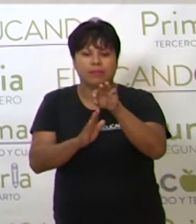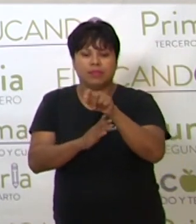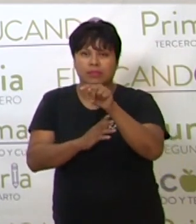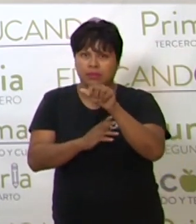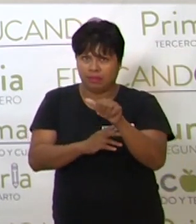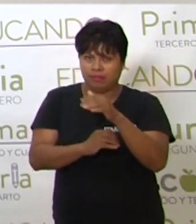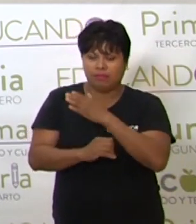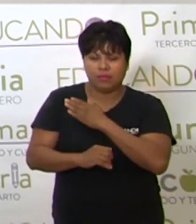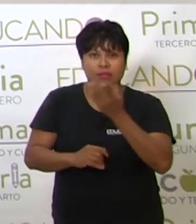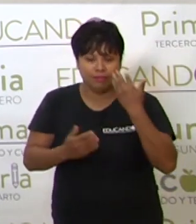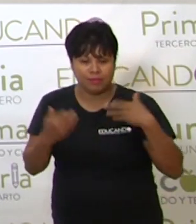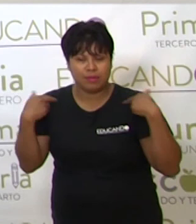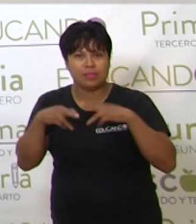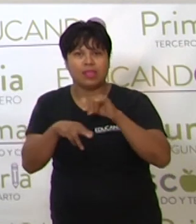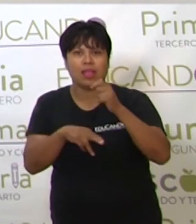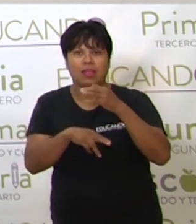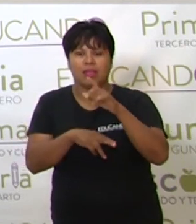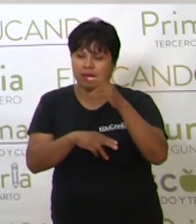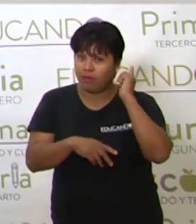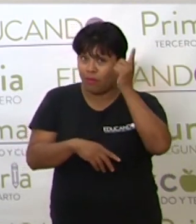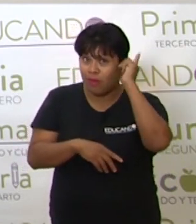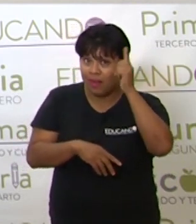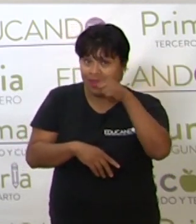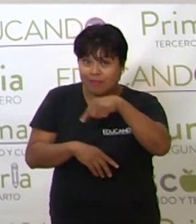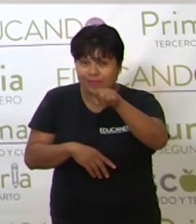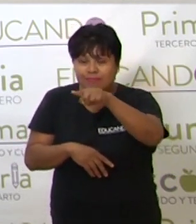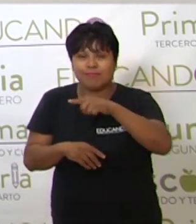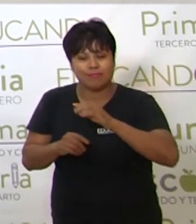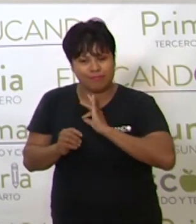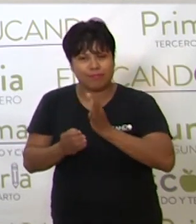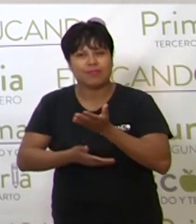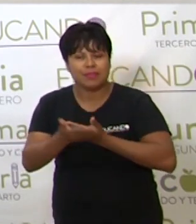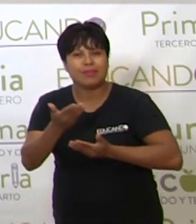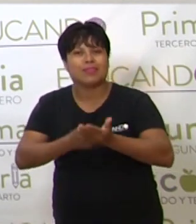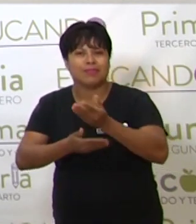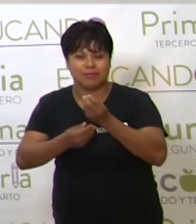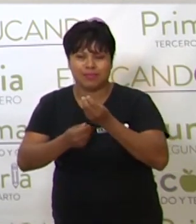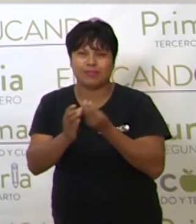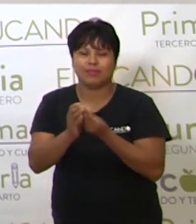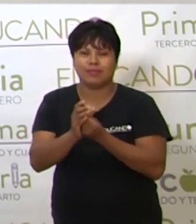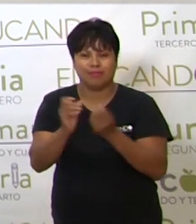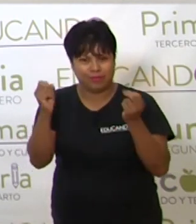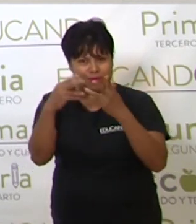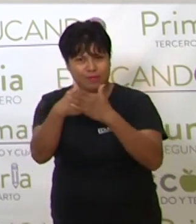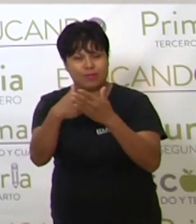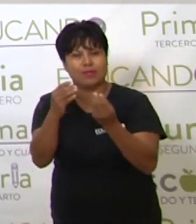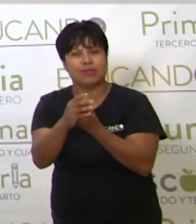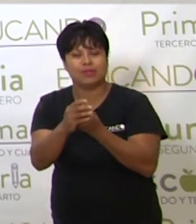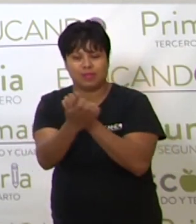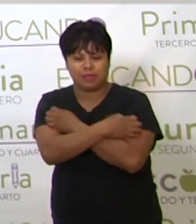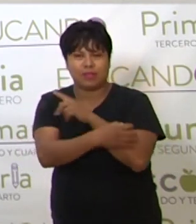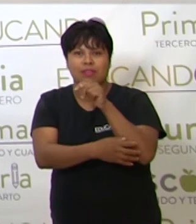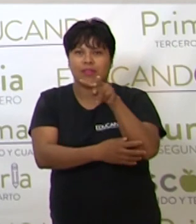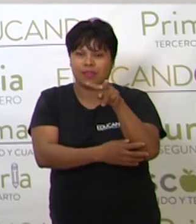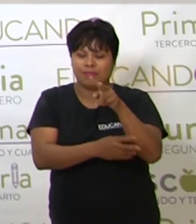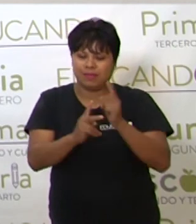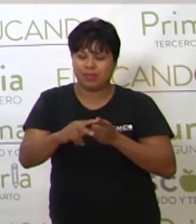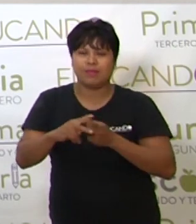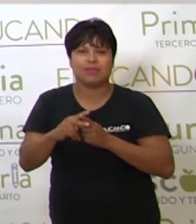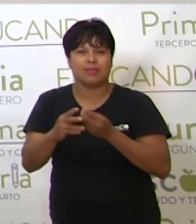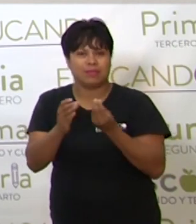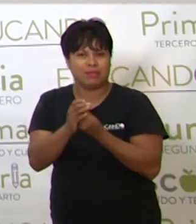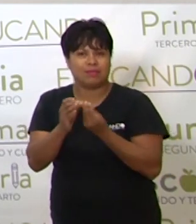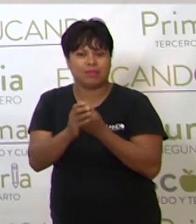bueno soy el profesor ángel fernando espero que sigamos compartiendo muchísimo nos estamos viendo en la próxima sesión en educando tv desafíos matemáticos